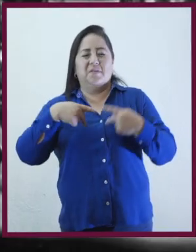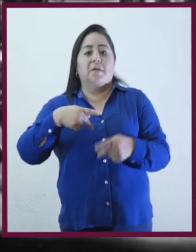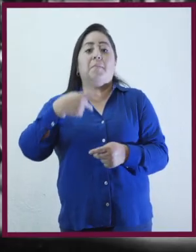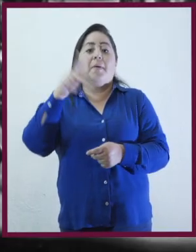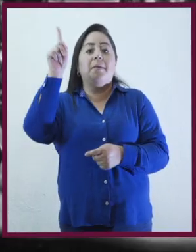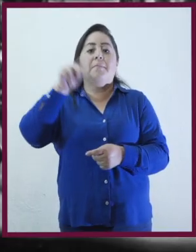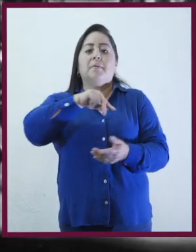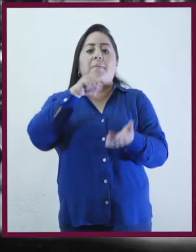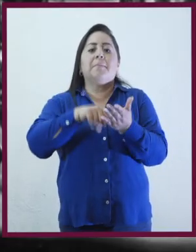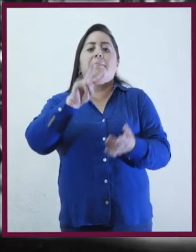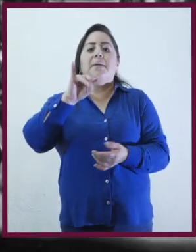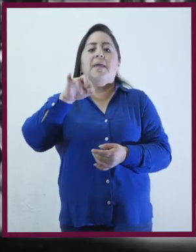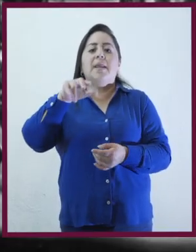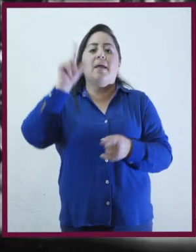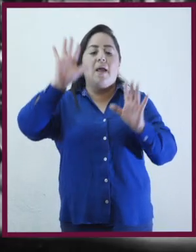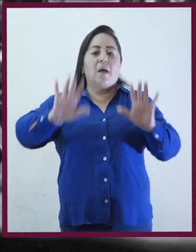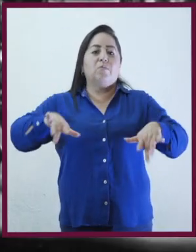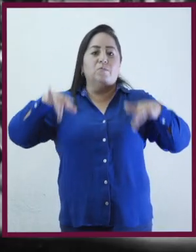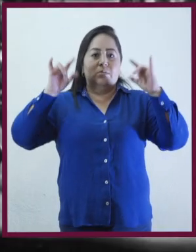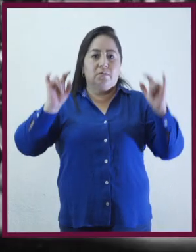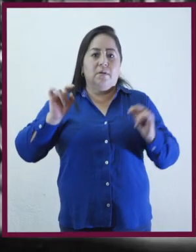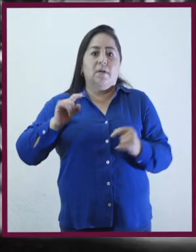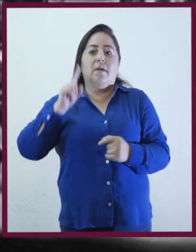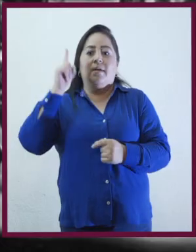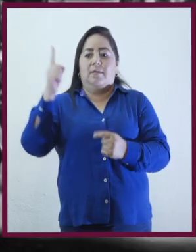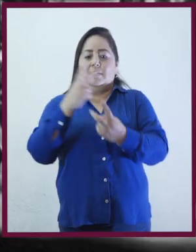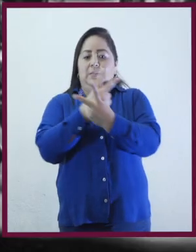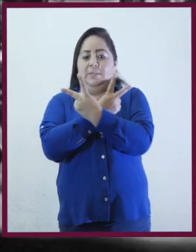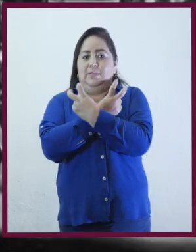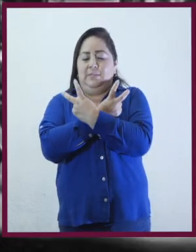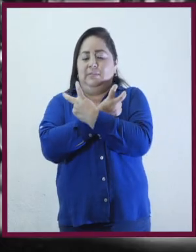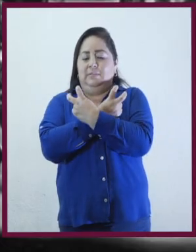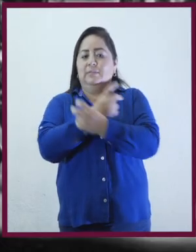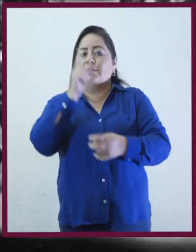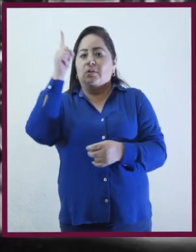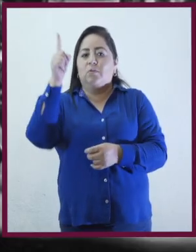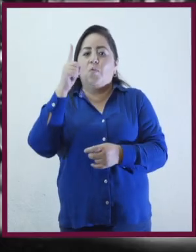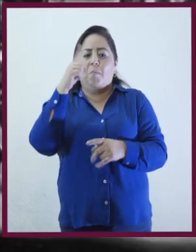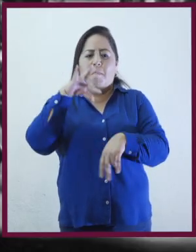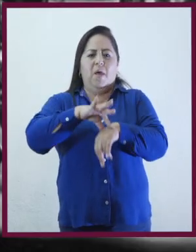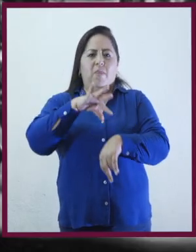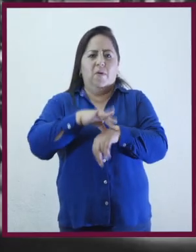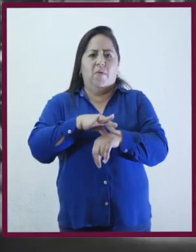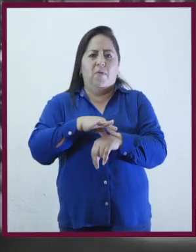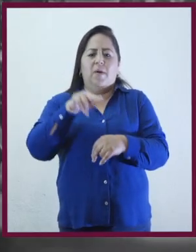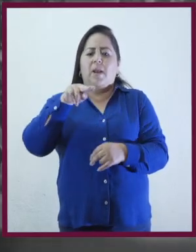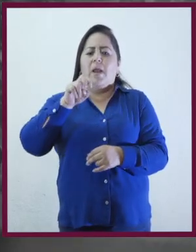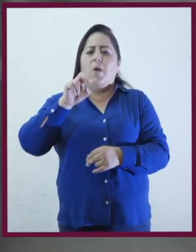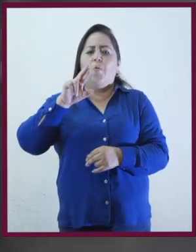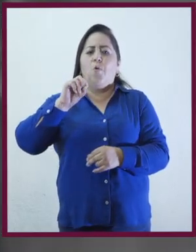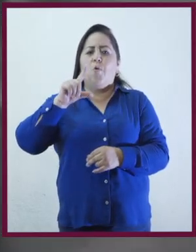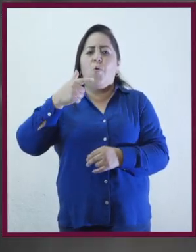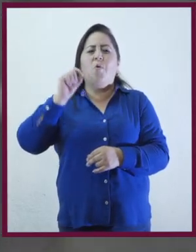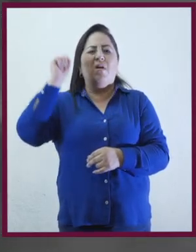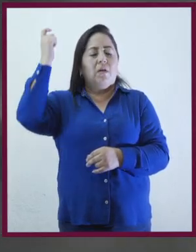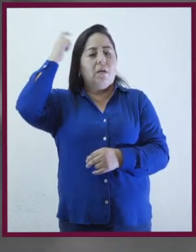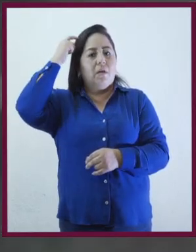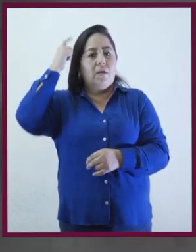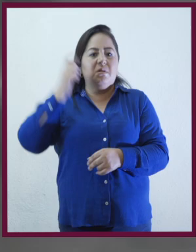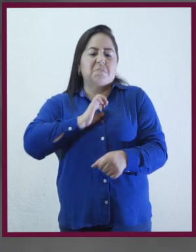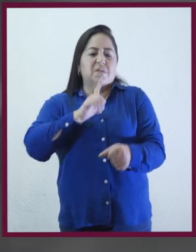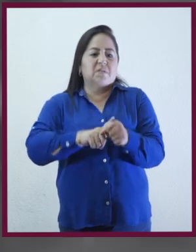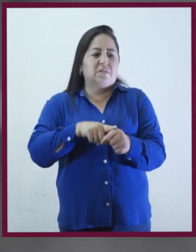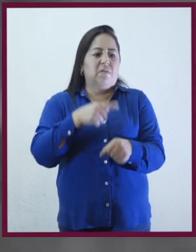en Viena, capital de Austria. Se trata de Sigmund Freud, un médico neurólogo especialista en